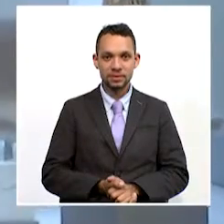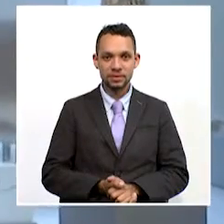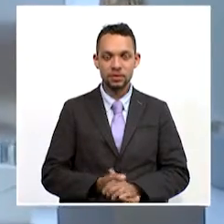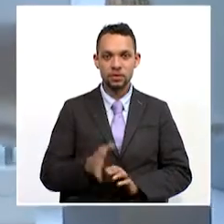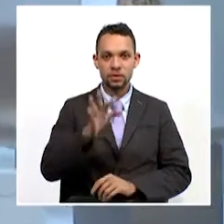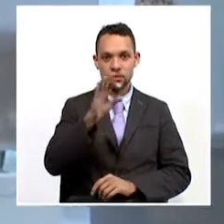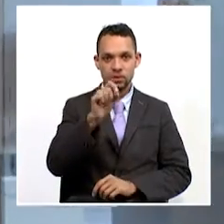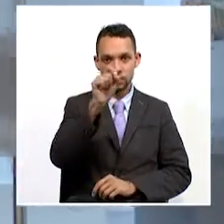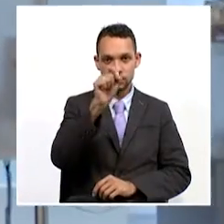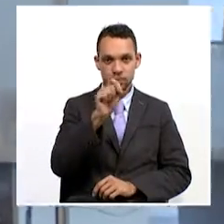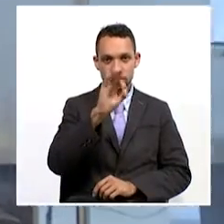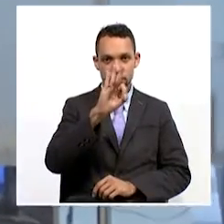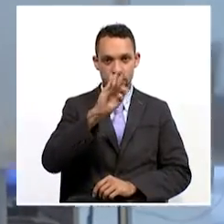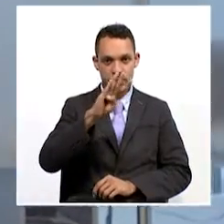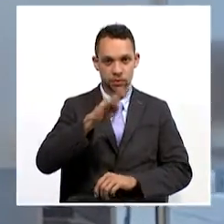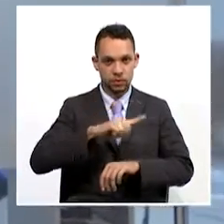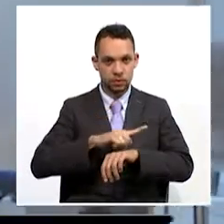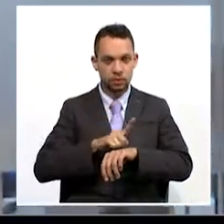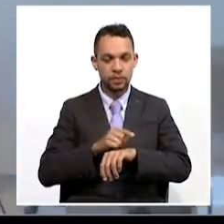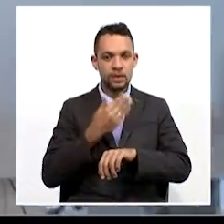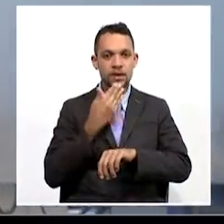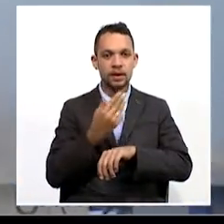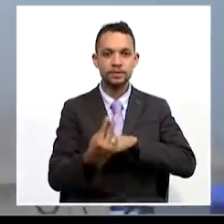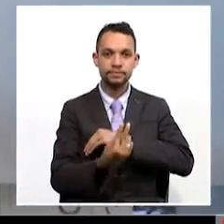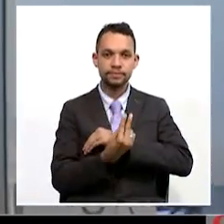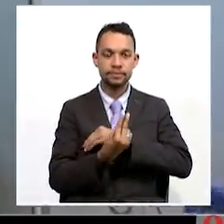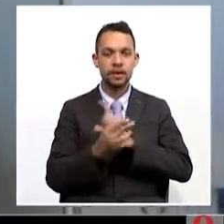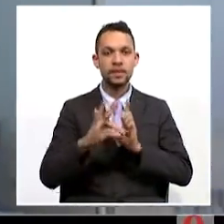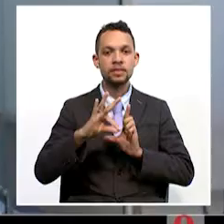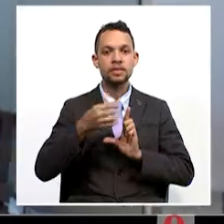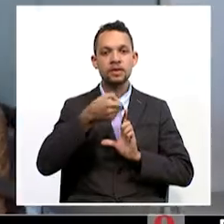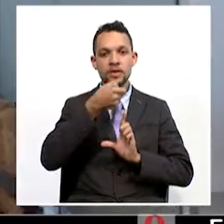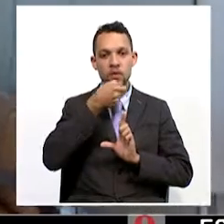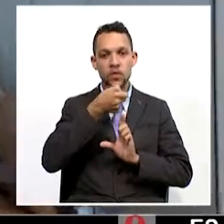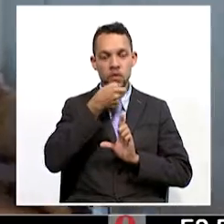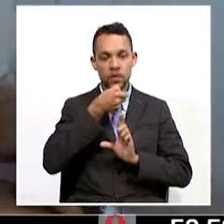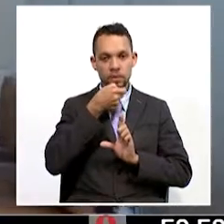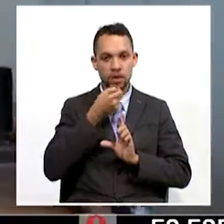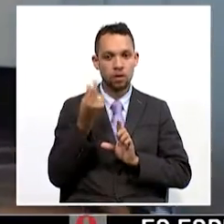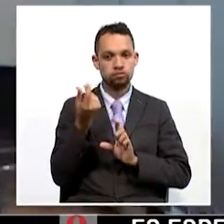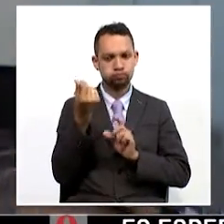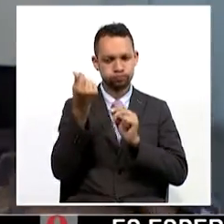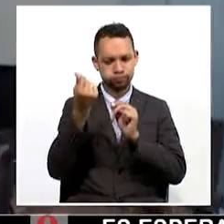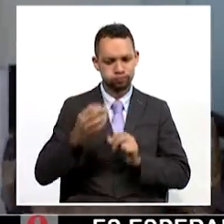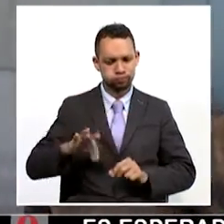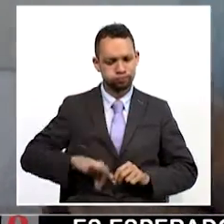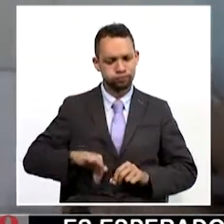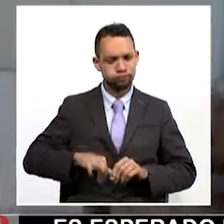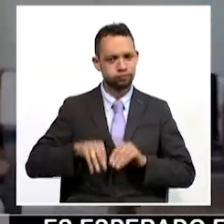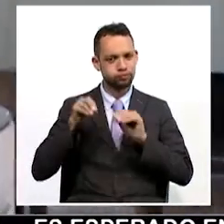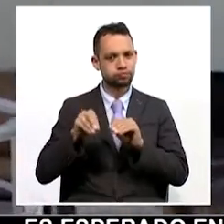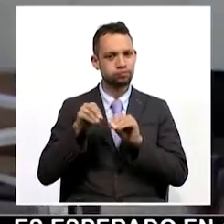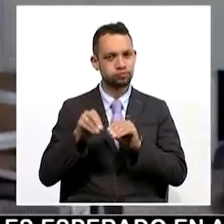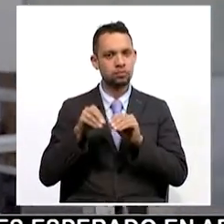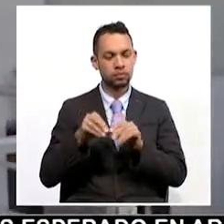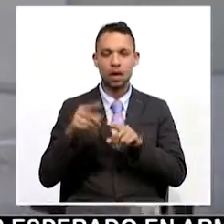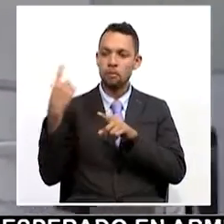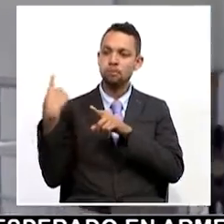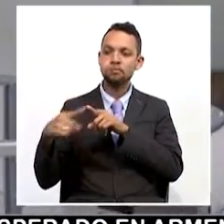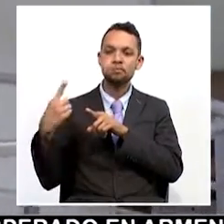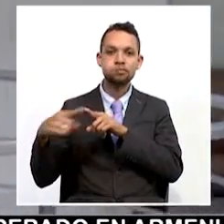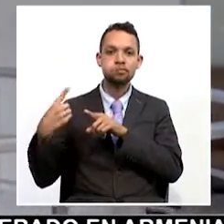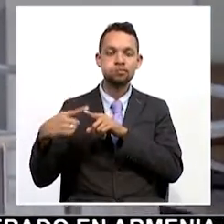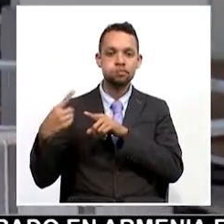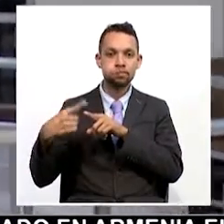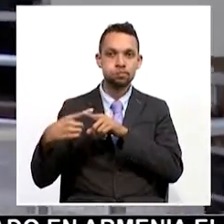De la noche, 34 minutos. Muchas gracias por continuar con Telecafé Noticias. Comenzamos la sección Su Bolsillo, donde le enseñamos a ahorrar. Por diferentes razones, a finales